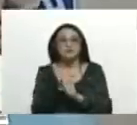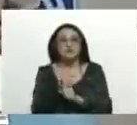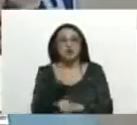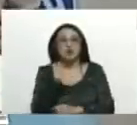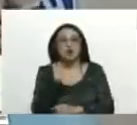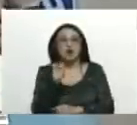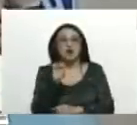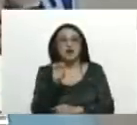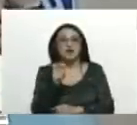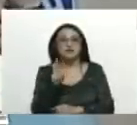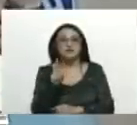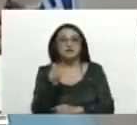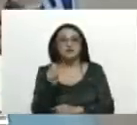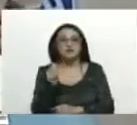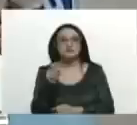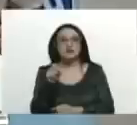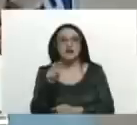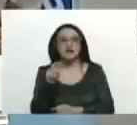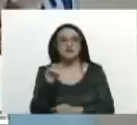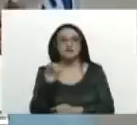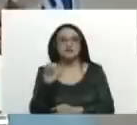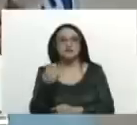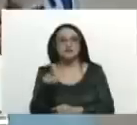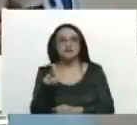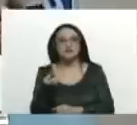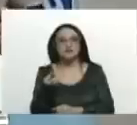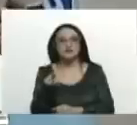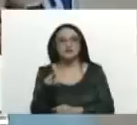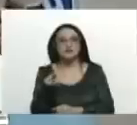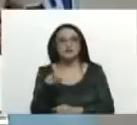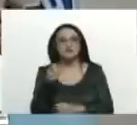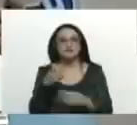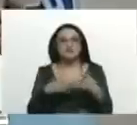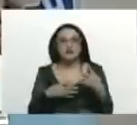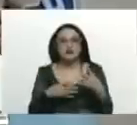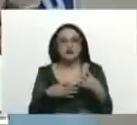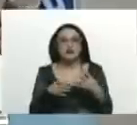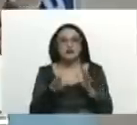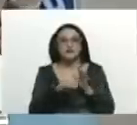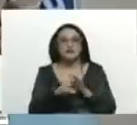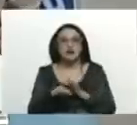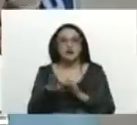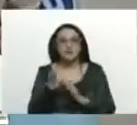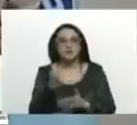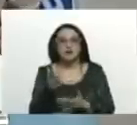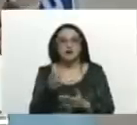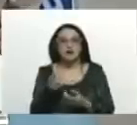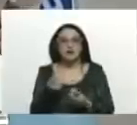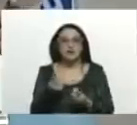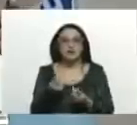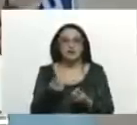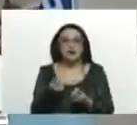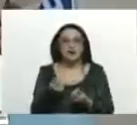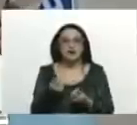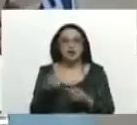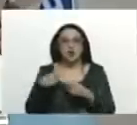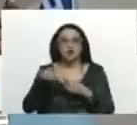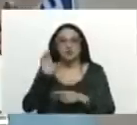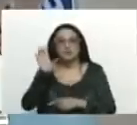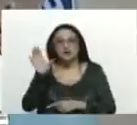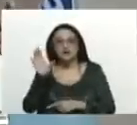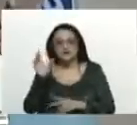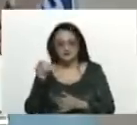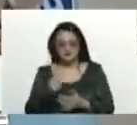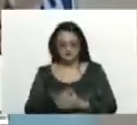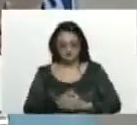el caso del buque Petro saudí Saturno el caso de la trama de sobornos lavado de dinero en andorra el caso